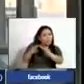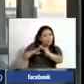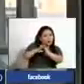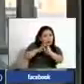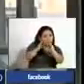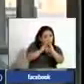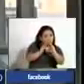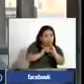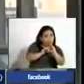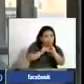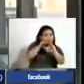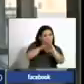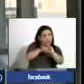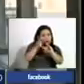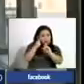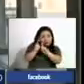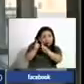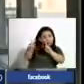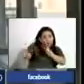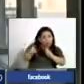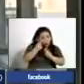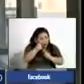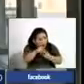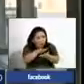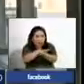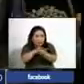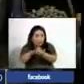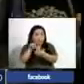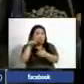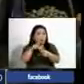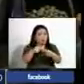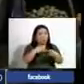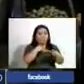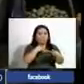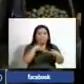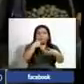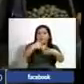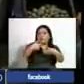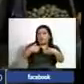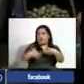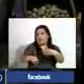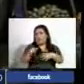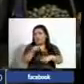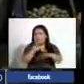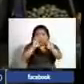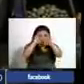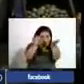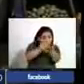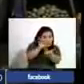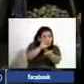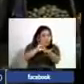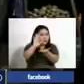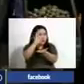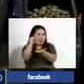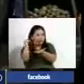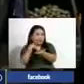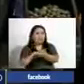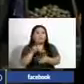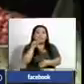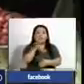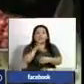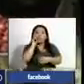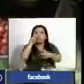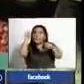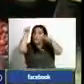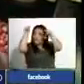otros seres humanos y observar una higiene mínima, condiciones difíciles de cumplir en gran parte del planeta. La ONU advirtió que